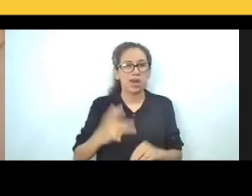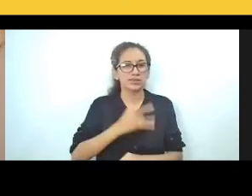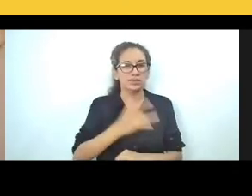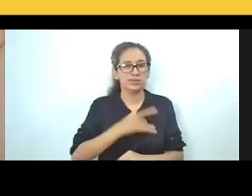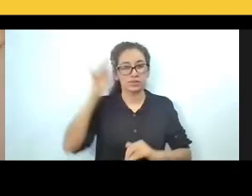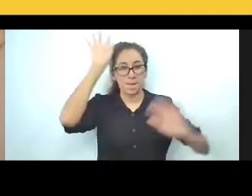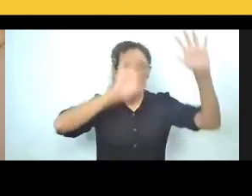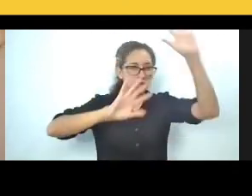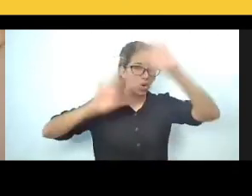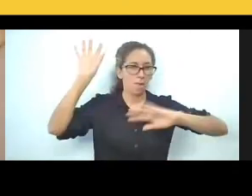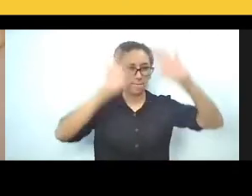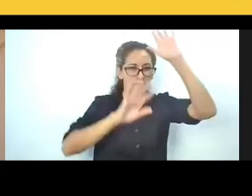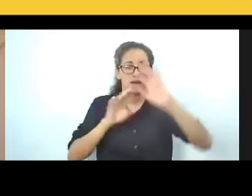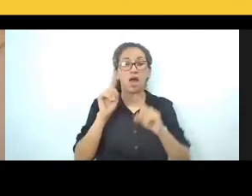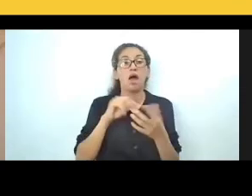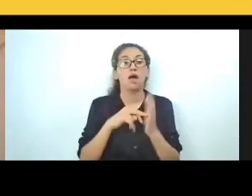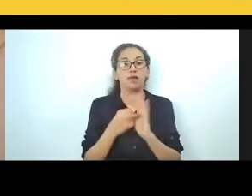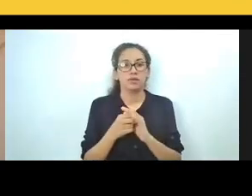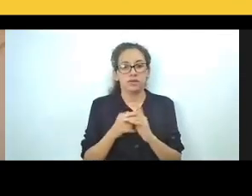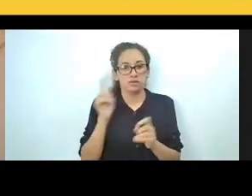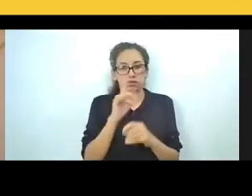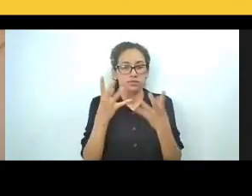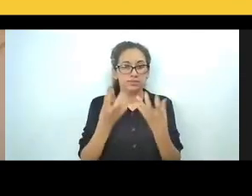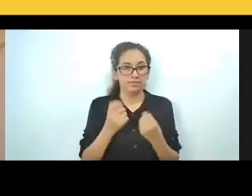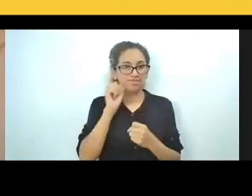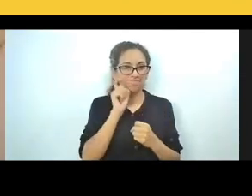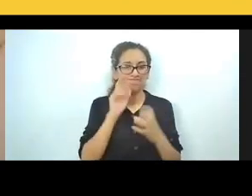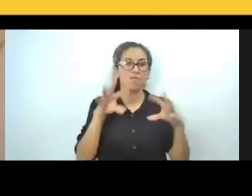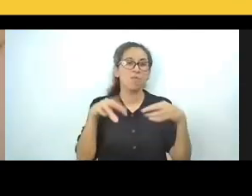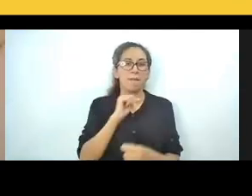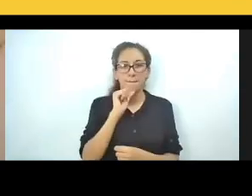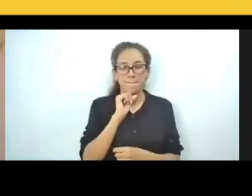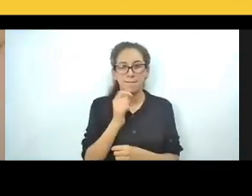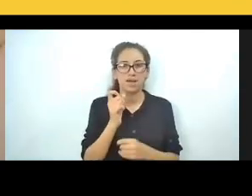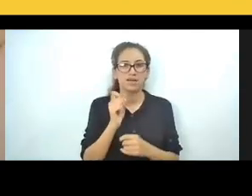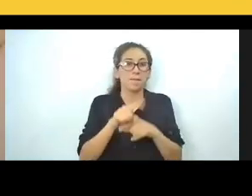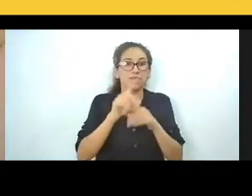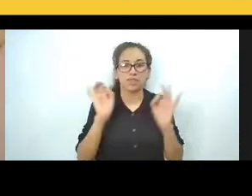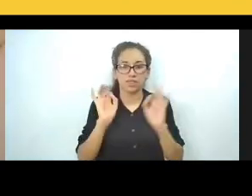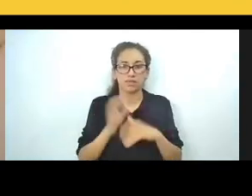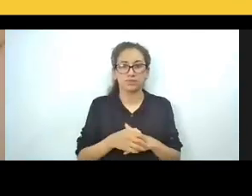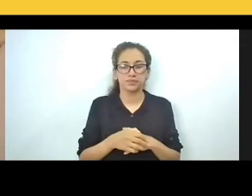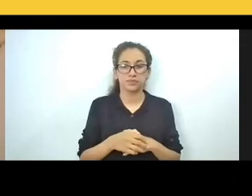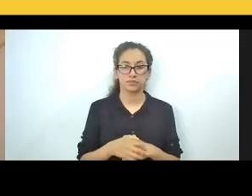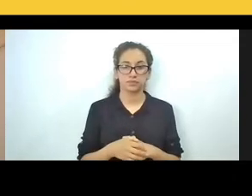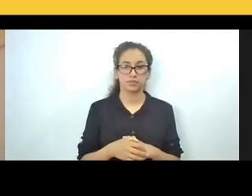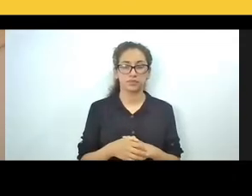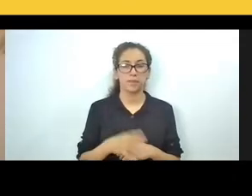no va a generar un encuentro sexual porque no va a haber una erección, etcétera, ¿no? Mi pregunta es el